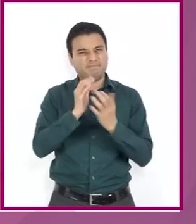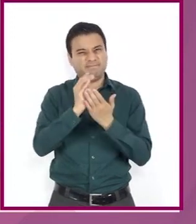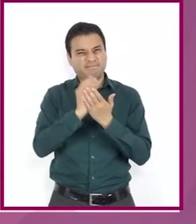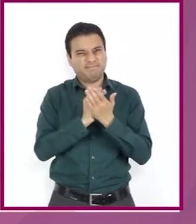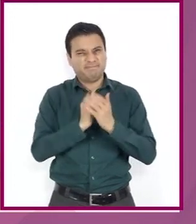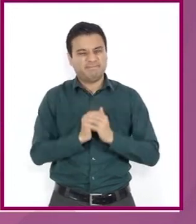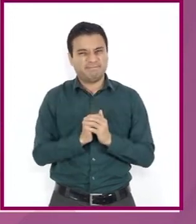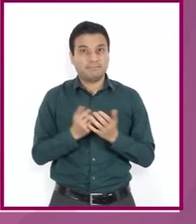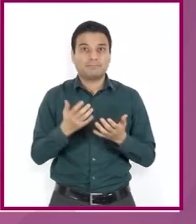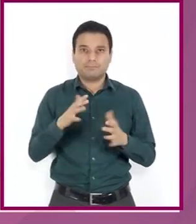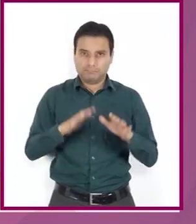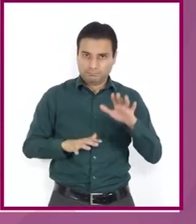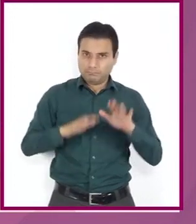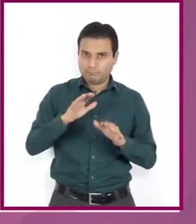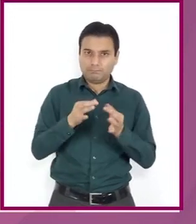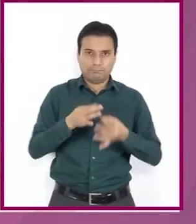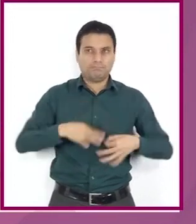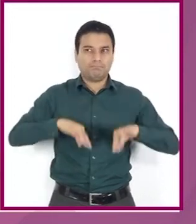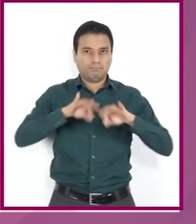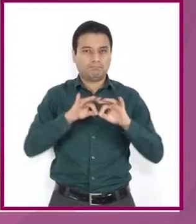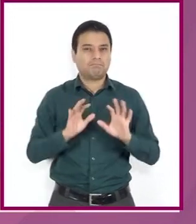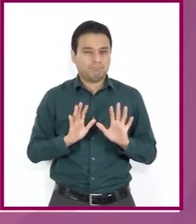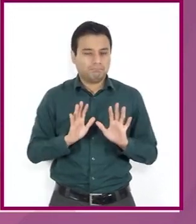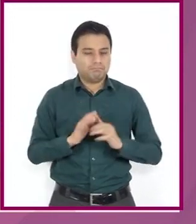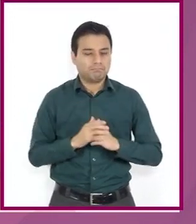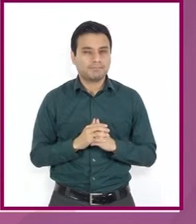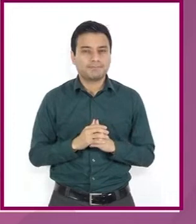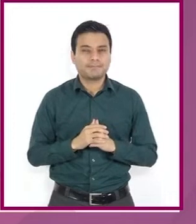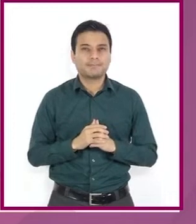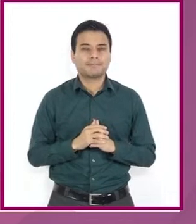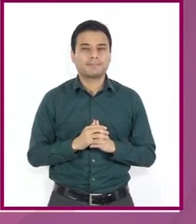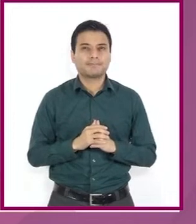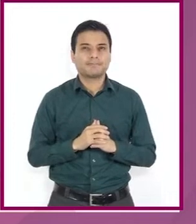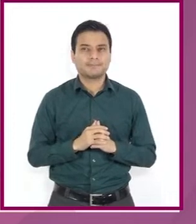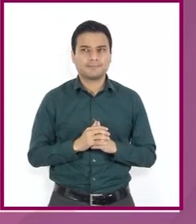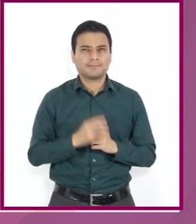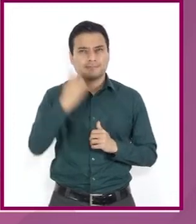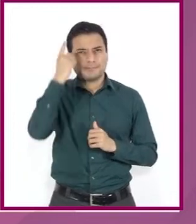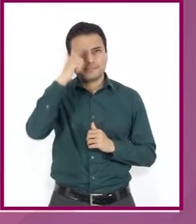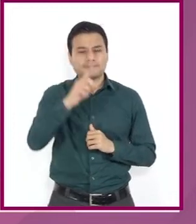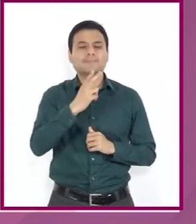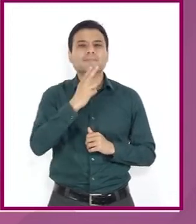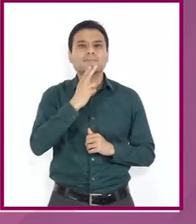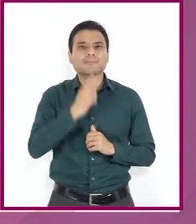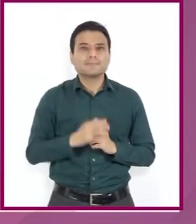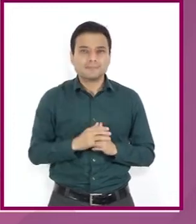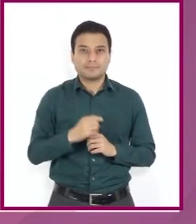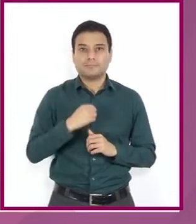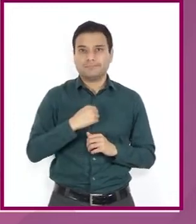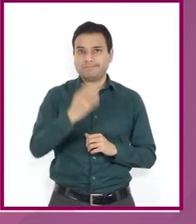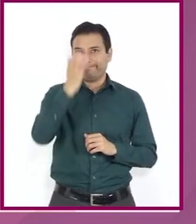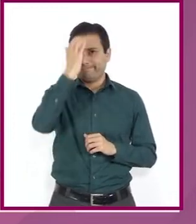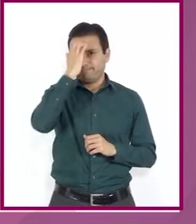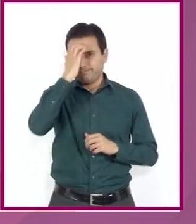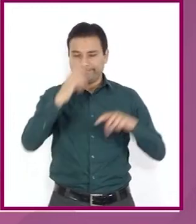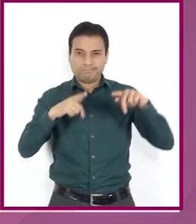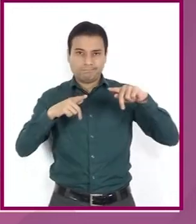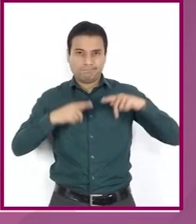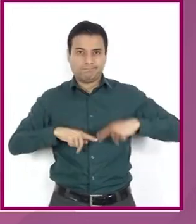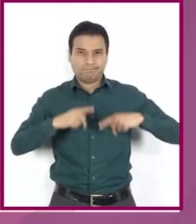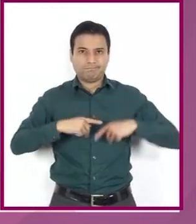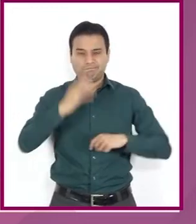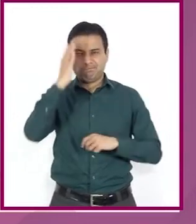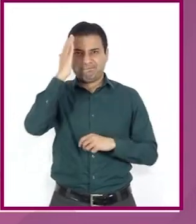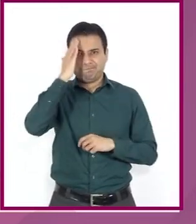a veces adquieren relevancia en algún episodio. Sirven para conocer mejor a los personajes principales